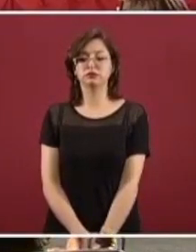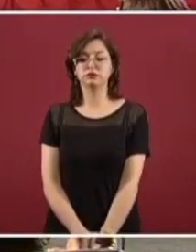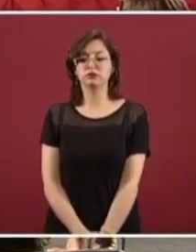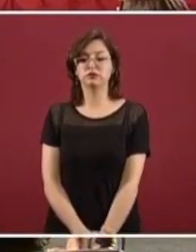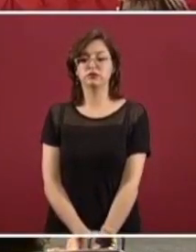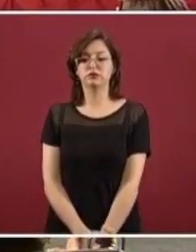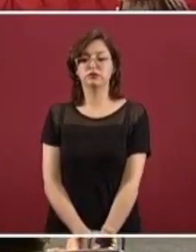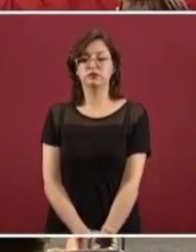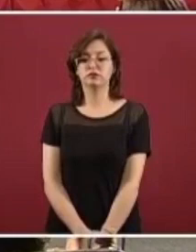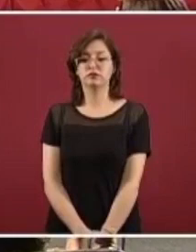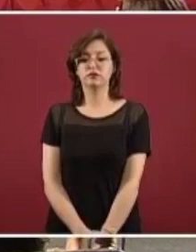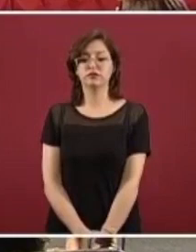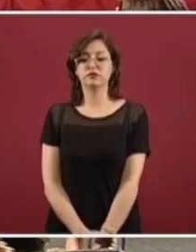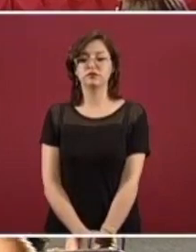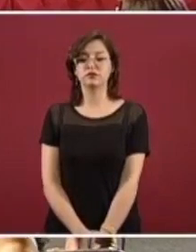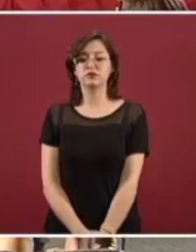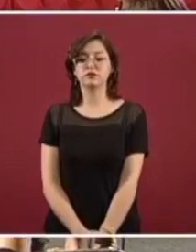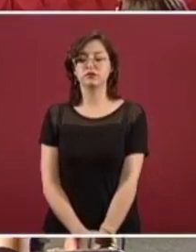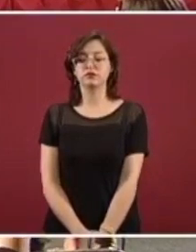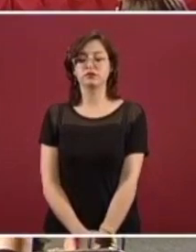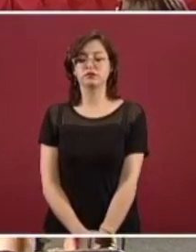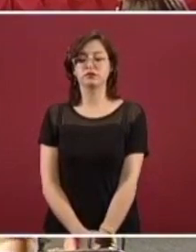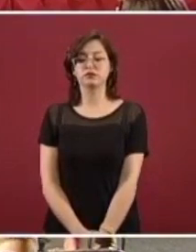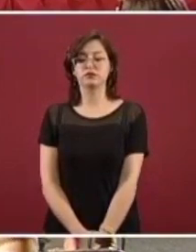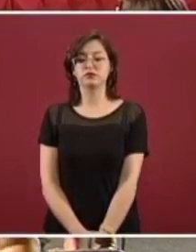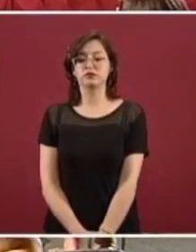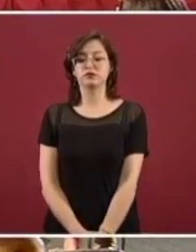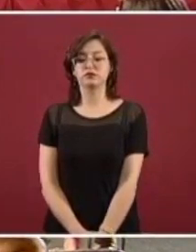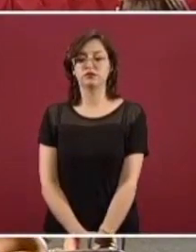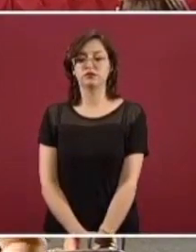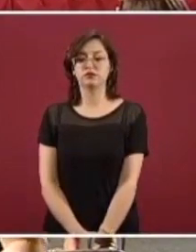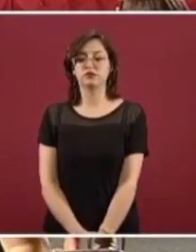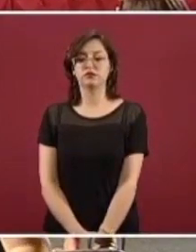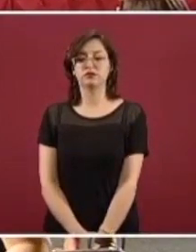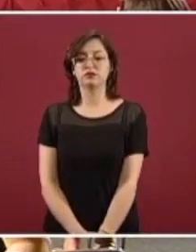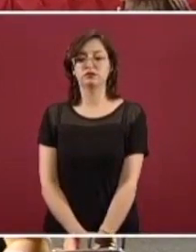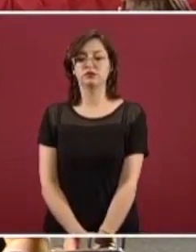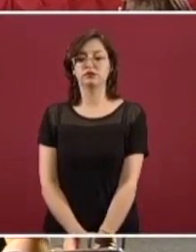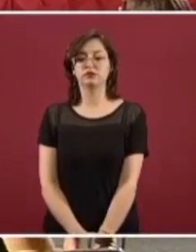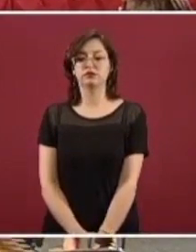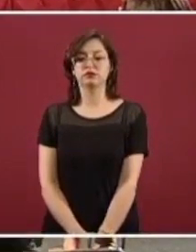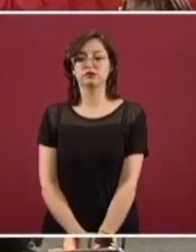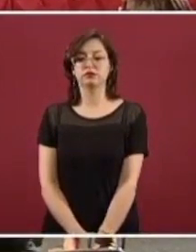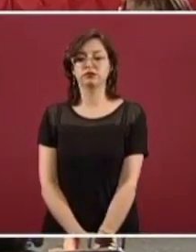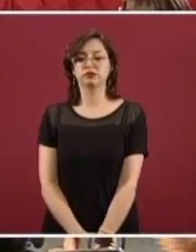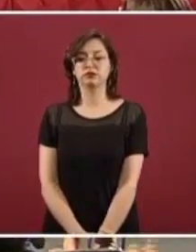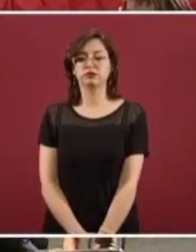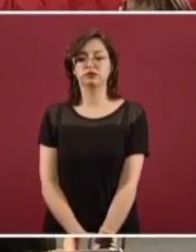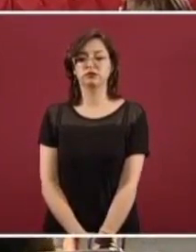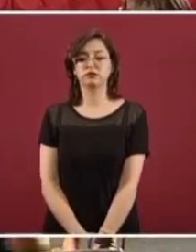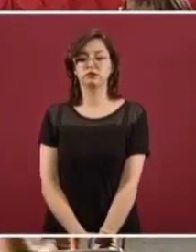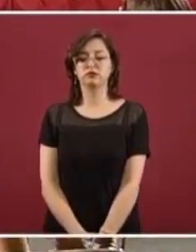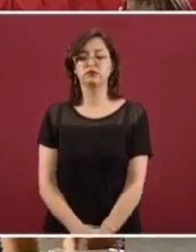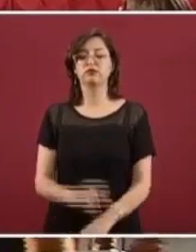control esta propagación del coronavirus en nuestro país. Con la imagen de Javier García, informó para Tiempo y Espacio, Luis Ángel Rodríguez.